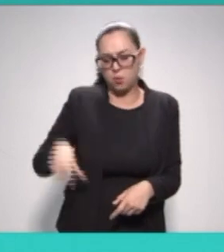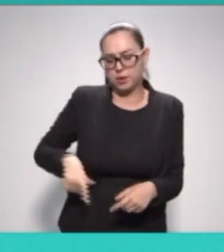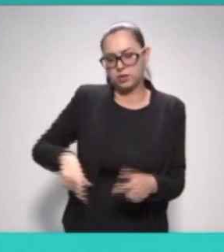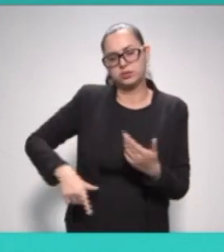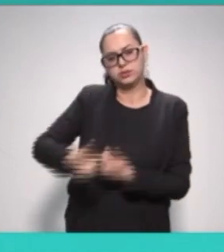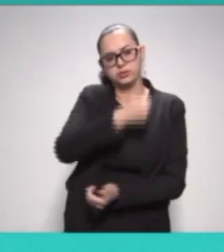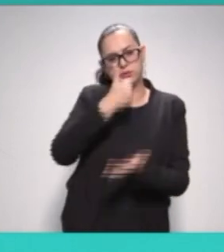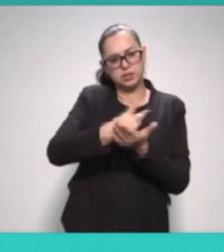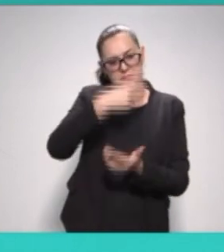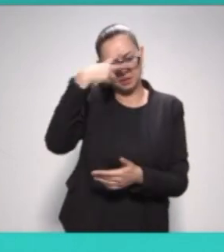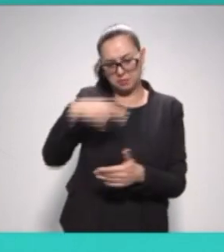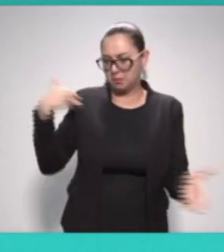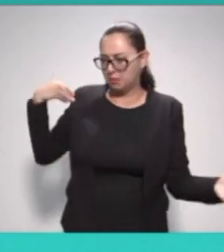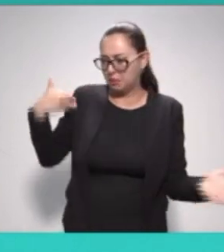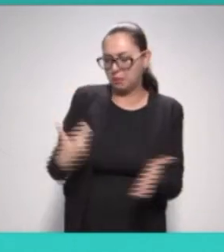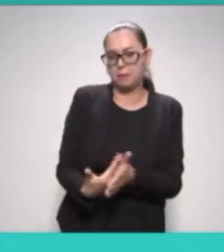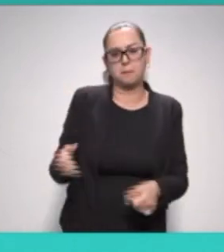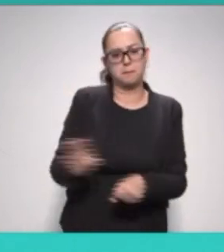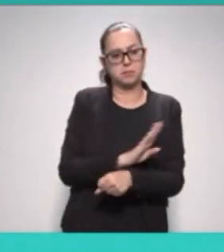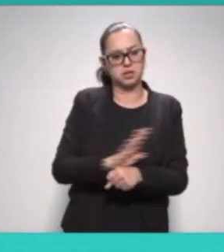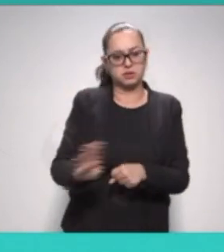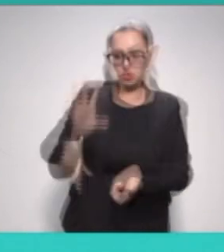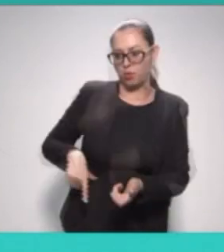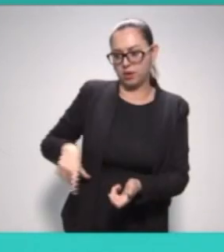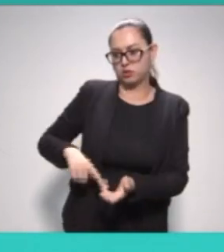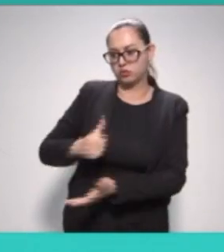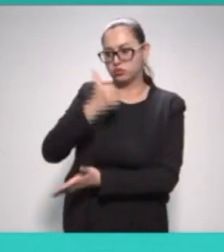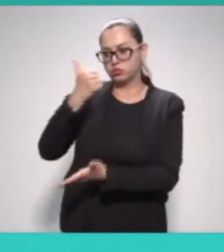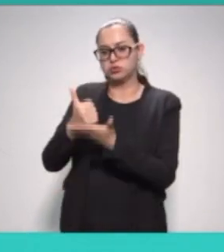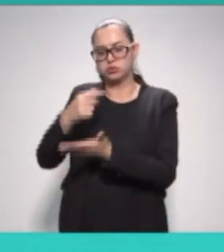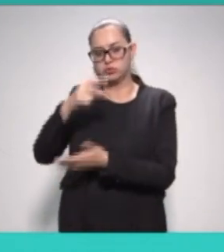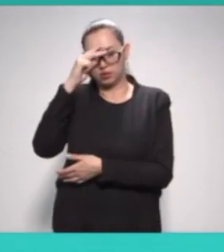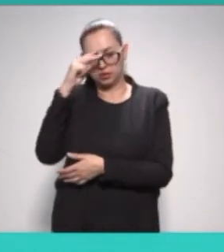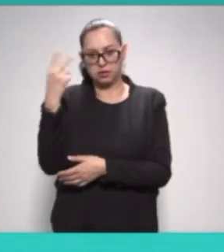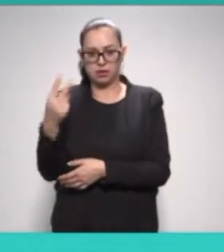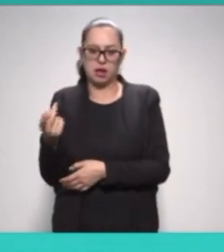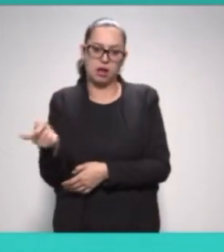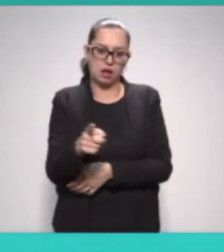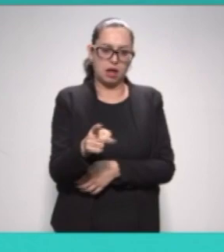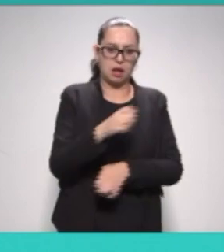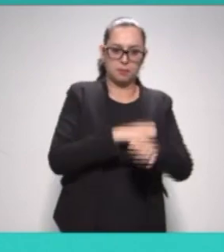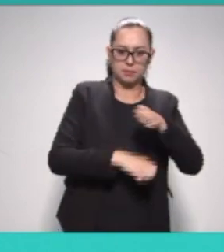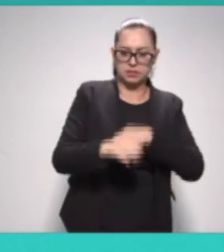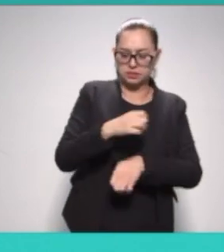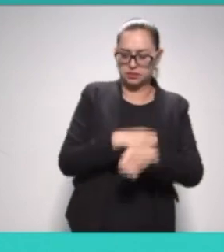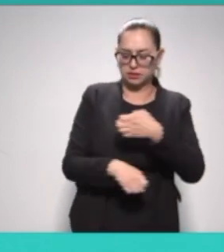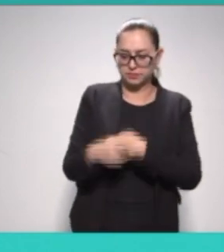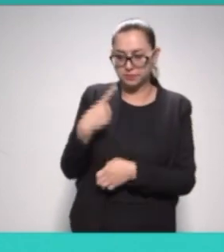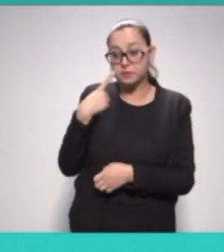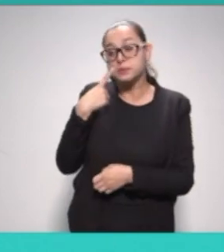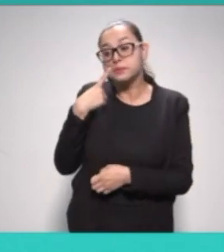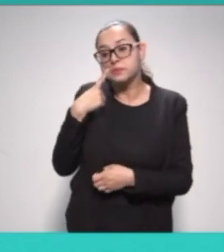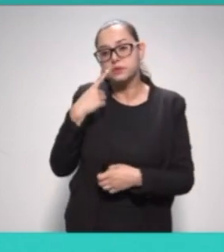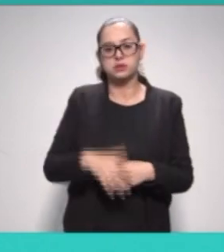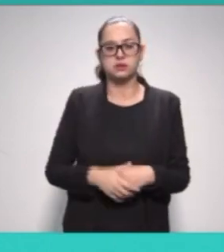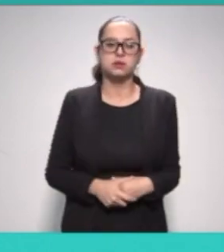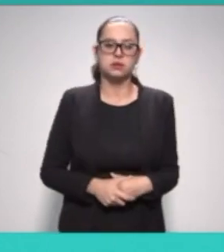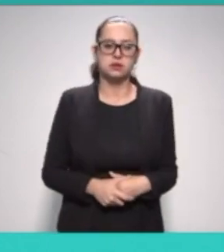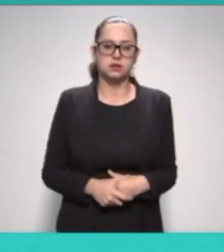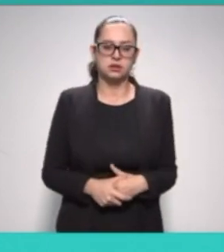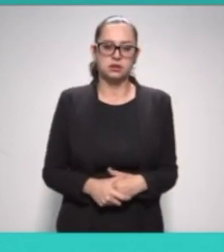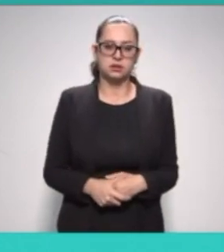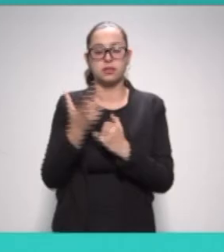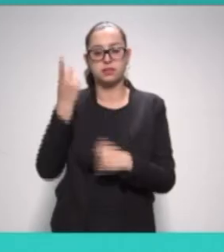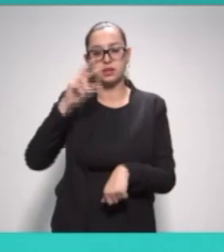en que se otorgó la concesión además solicitó el nombre del concesionario y el contrato que suscribió con la administración capitalina para operar el